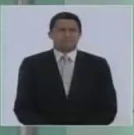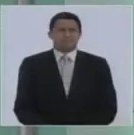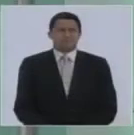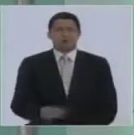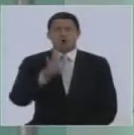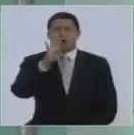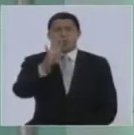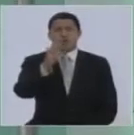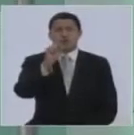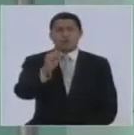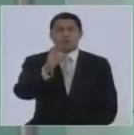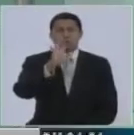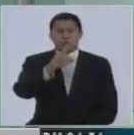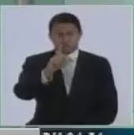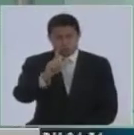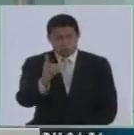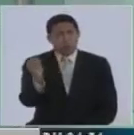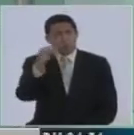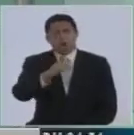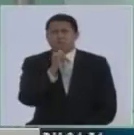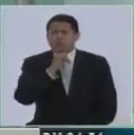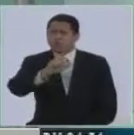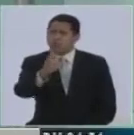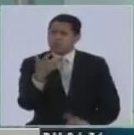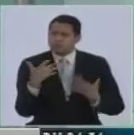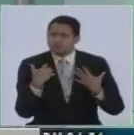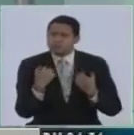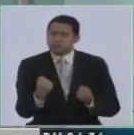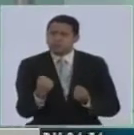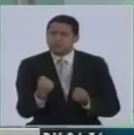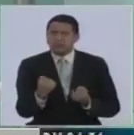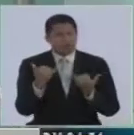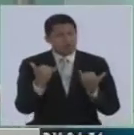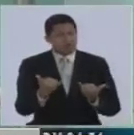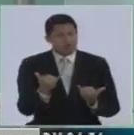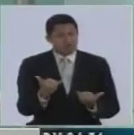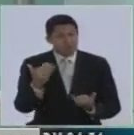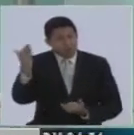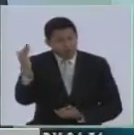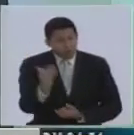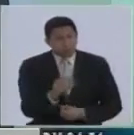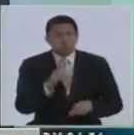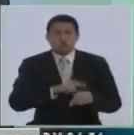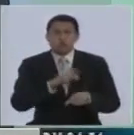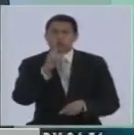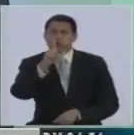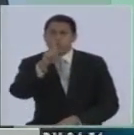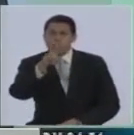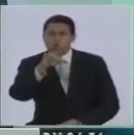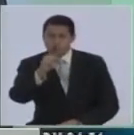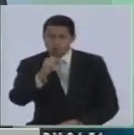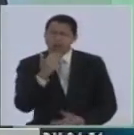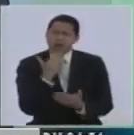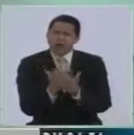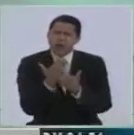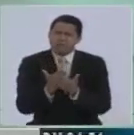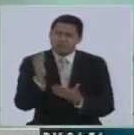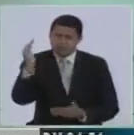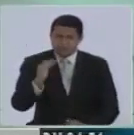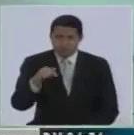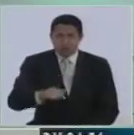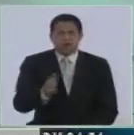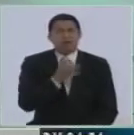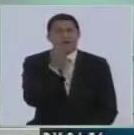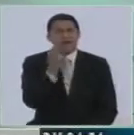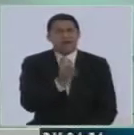4 51 minutos y continuamos con más de noticias globovisión salud ya está a mi lado el doctor luís osos anchas gracias por acompañarnos la